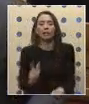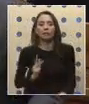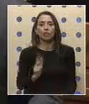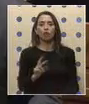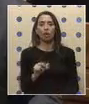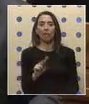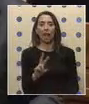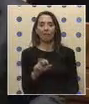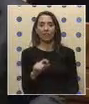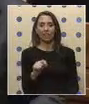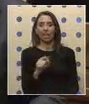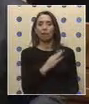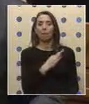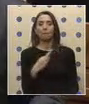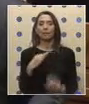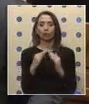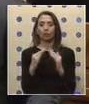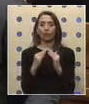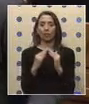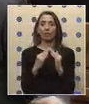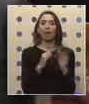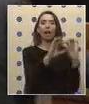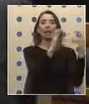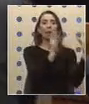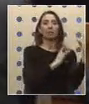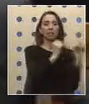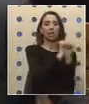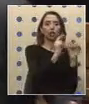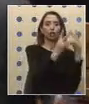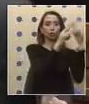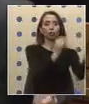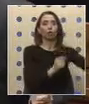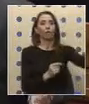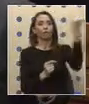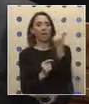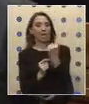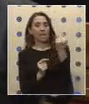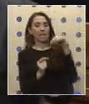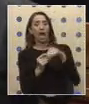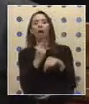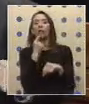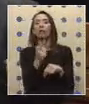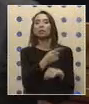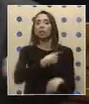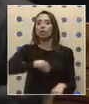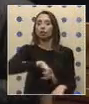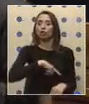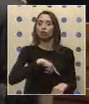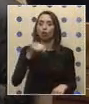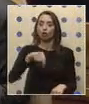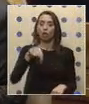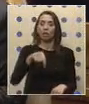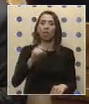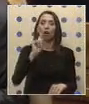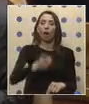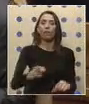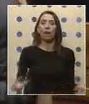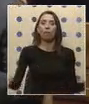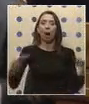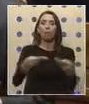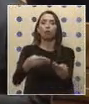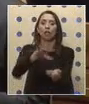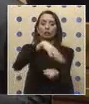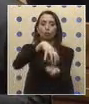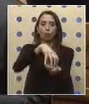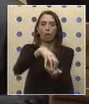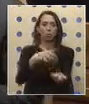ministro de la Vivienda entonces, venía a la Cámara de China de la Construcción, principalmente diciendo, aquí nosotros tenemos obligaciones de aportar a la ciudad que no tenemos por